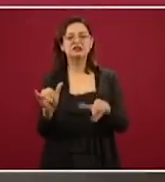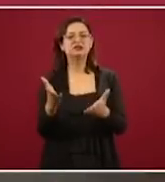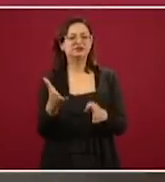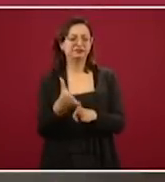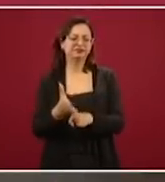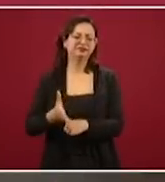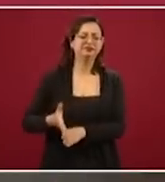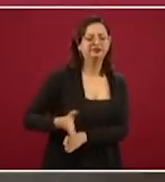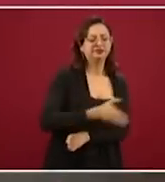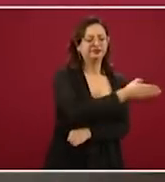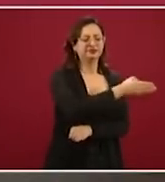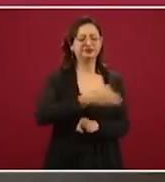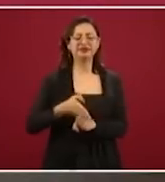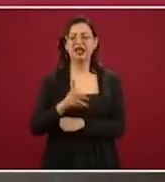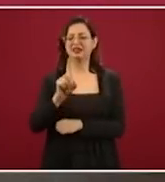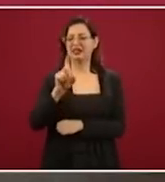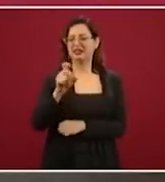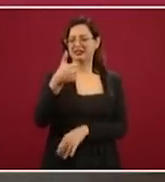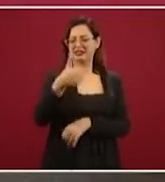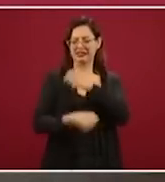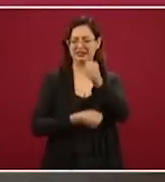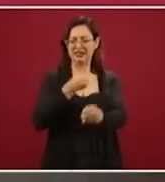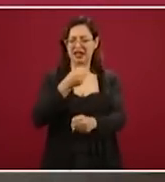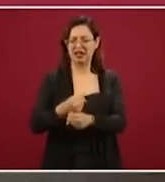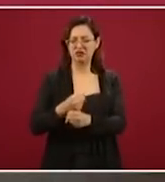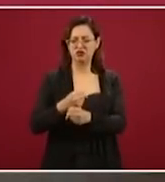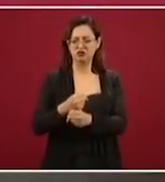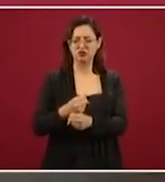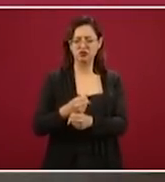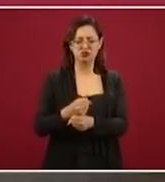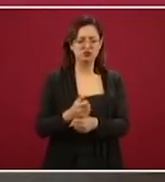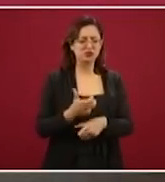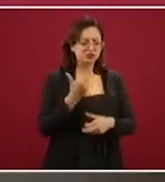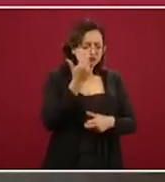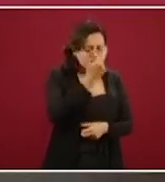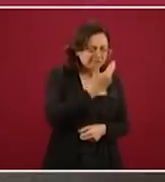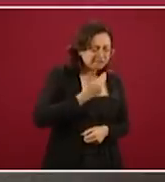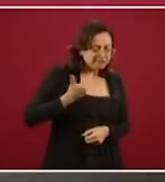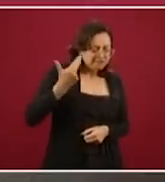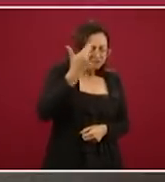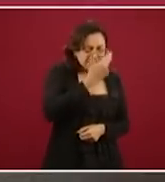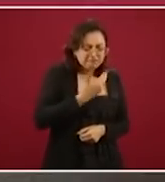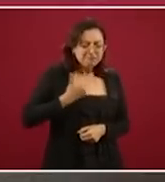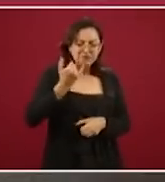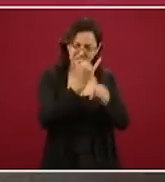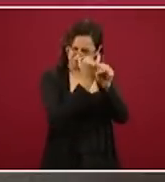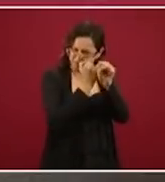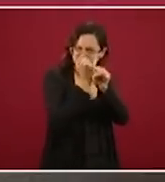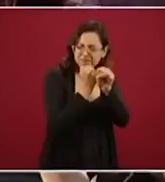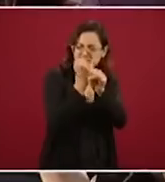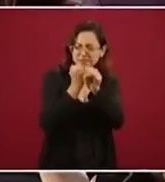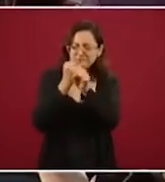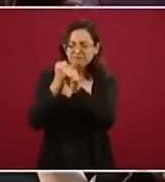36 años del periodo neoliberal y revisen los discursos,